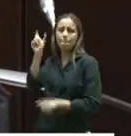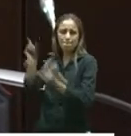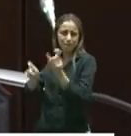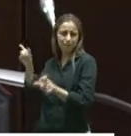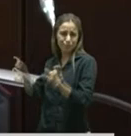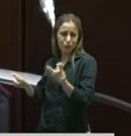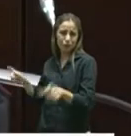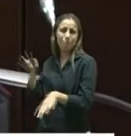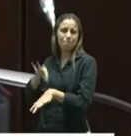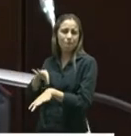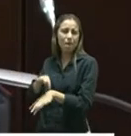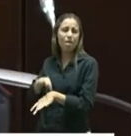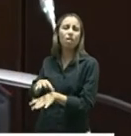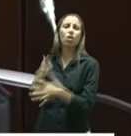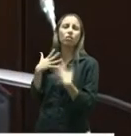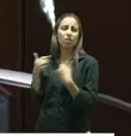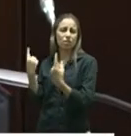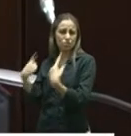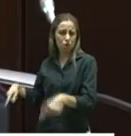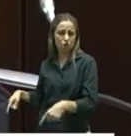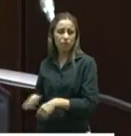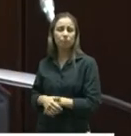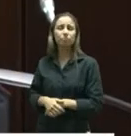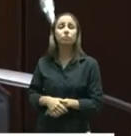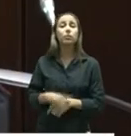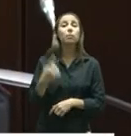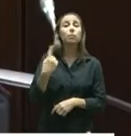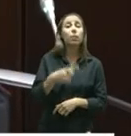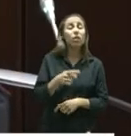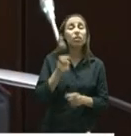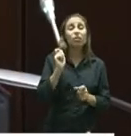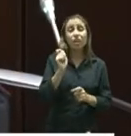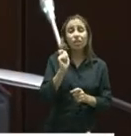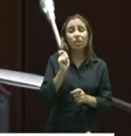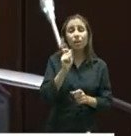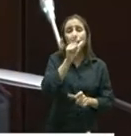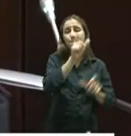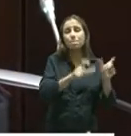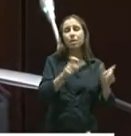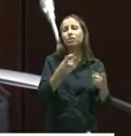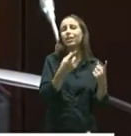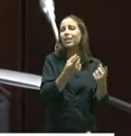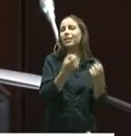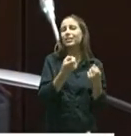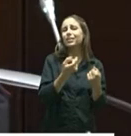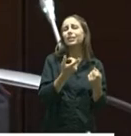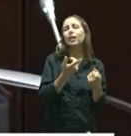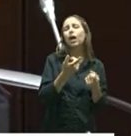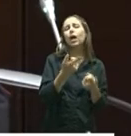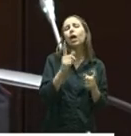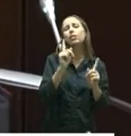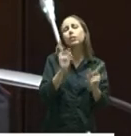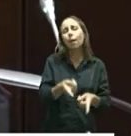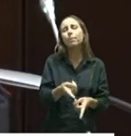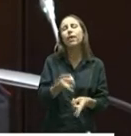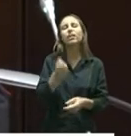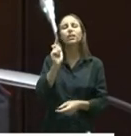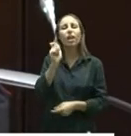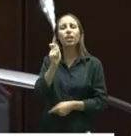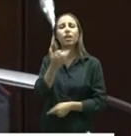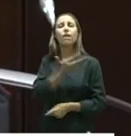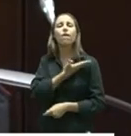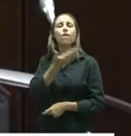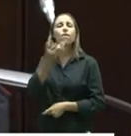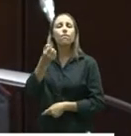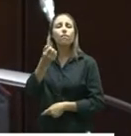a los usuarios como estaba planteado en el proyecto inicial que por ejemplo podríamos considerar que podría ser favea una organización que está